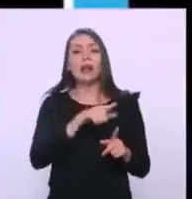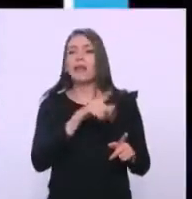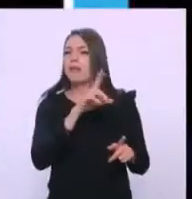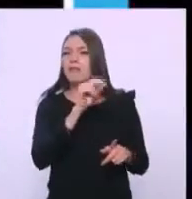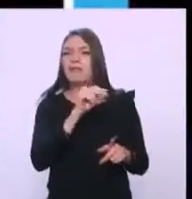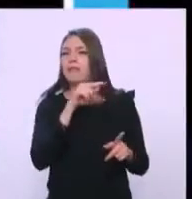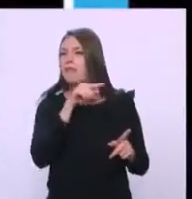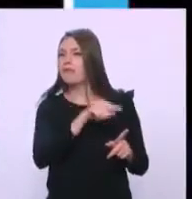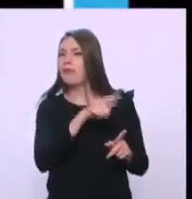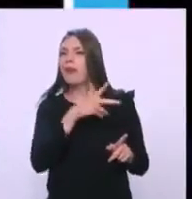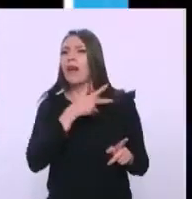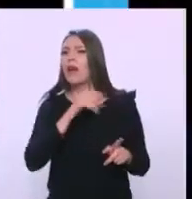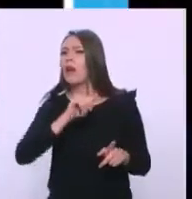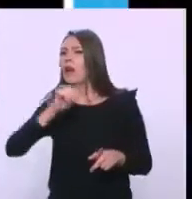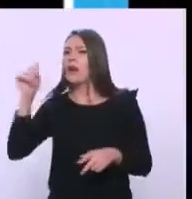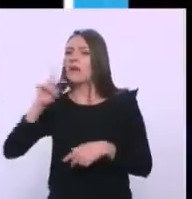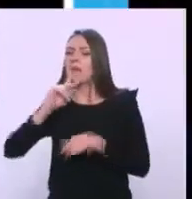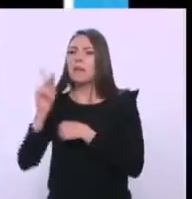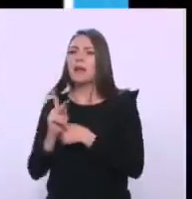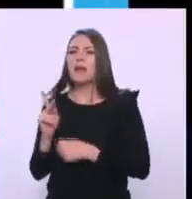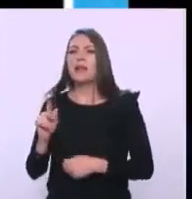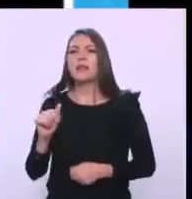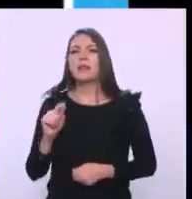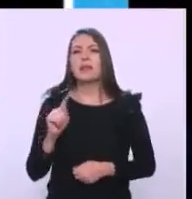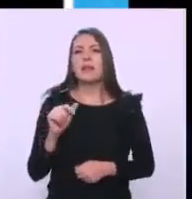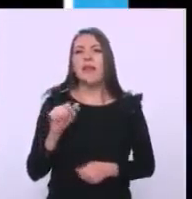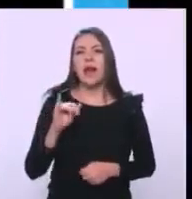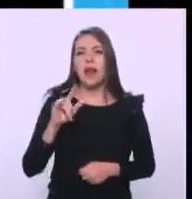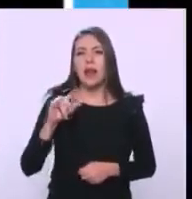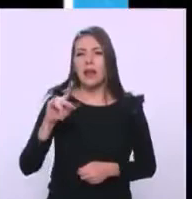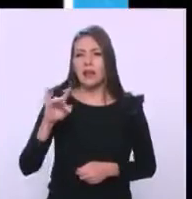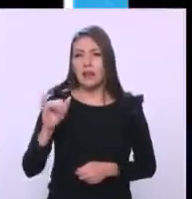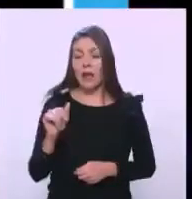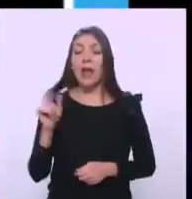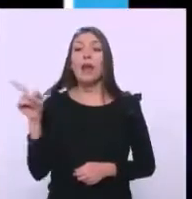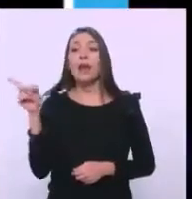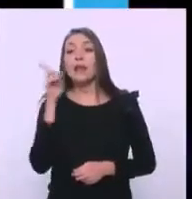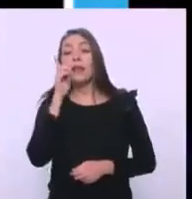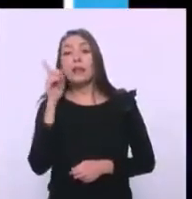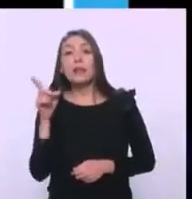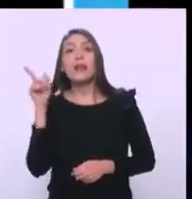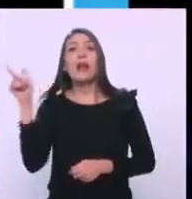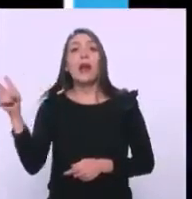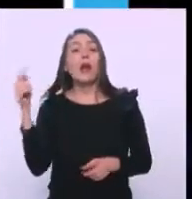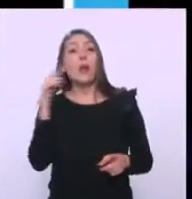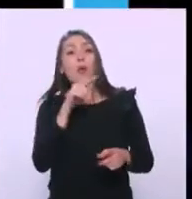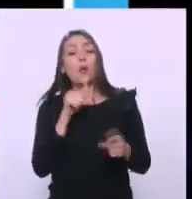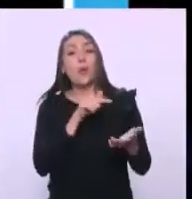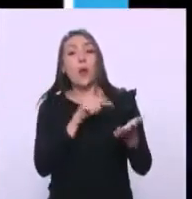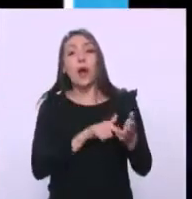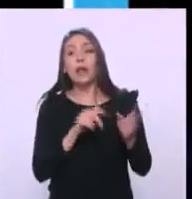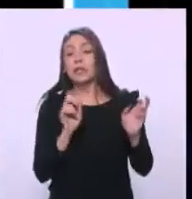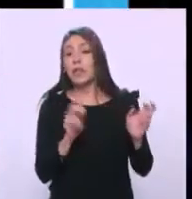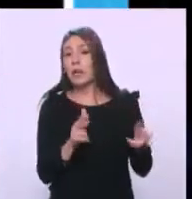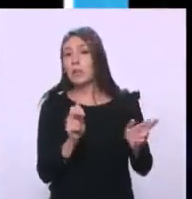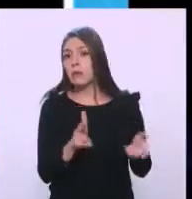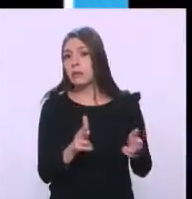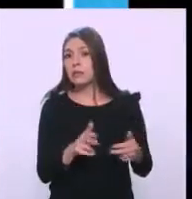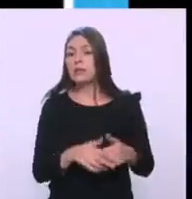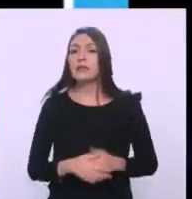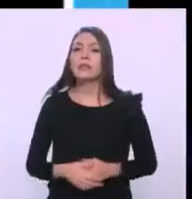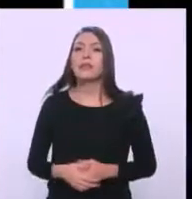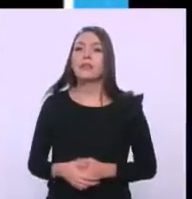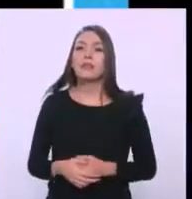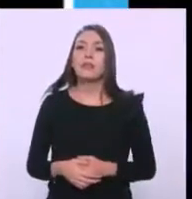una periodista veracruzana hacía creer que era de Chiapas. Y en las redes sociales los una usuarios...